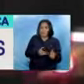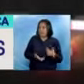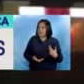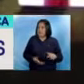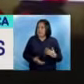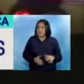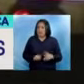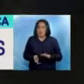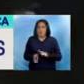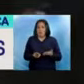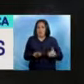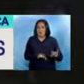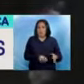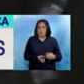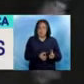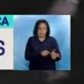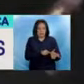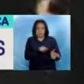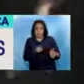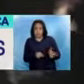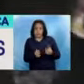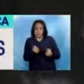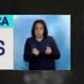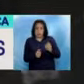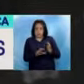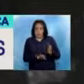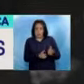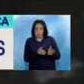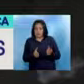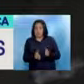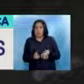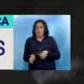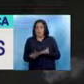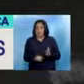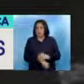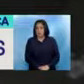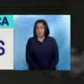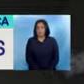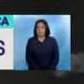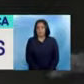la muerte instantánea del copiloto del bus.